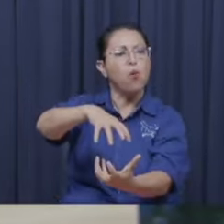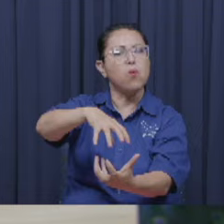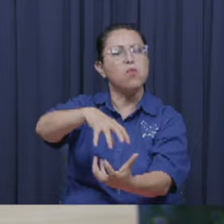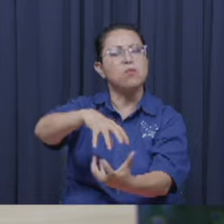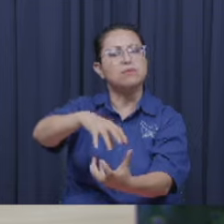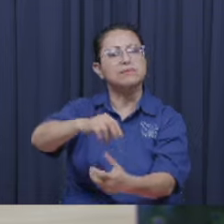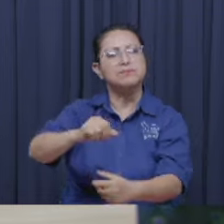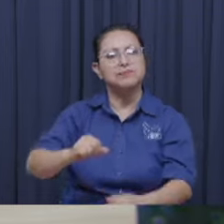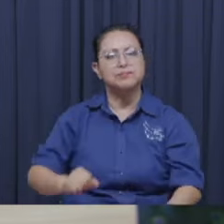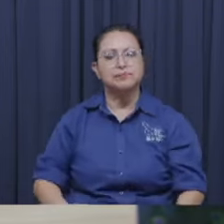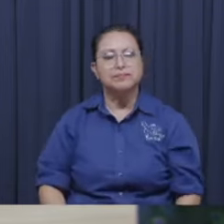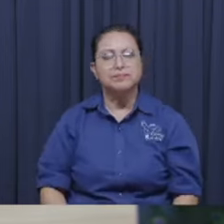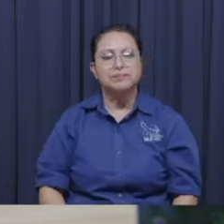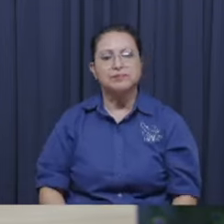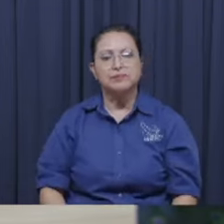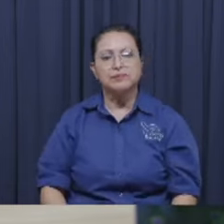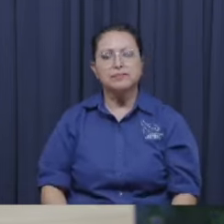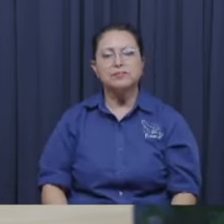seguir acá.